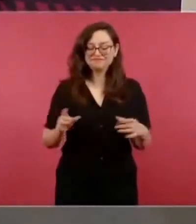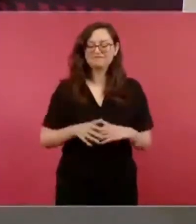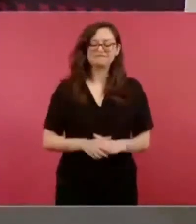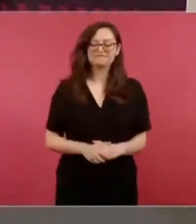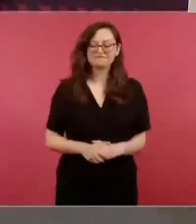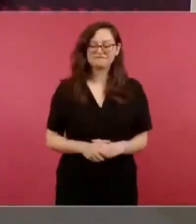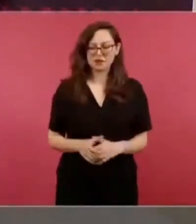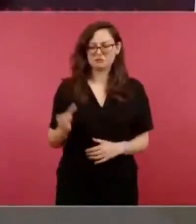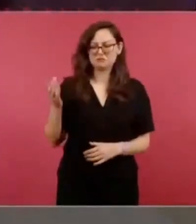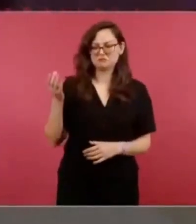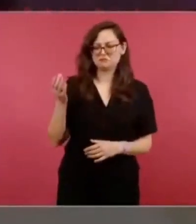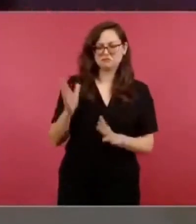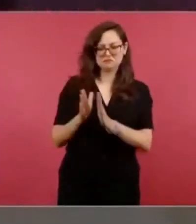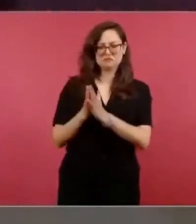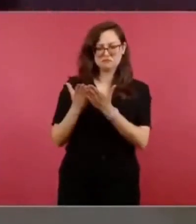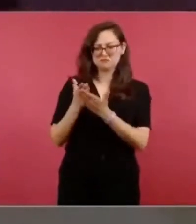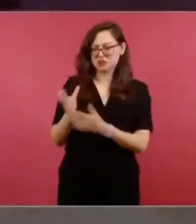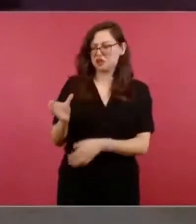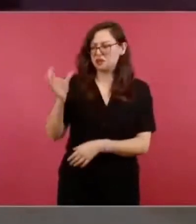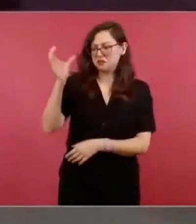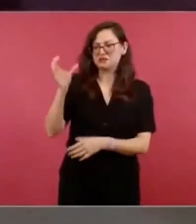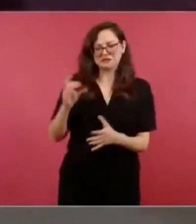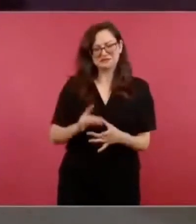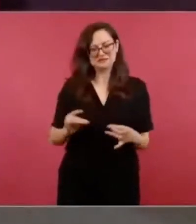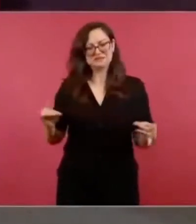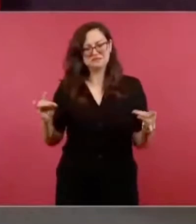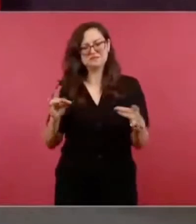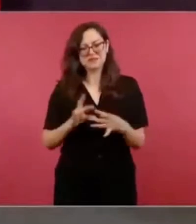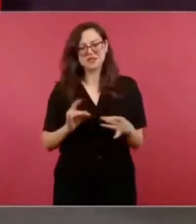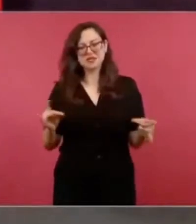de nosotros con los